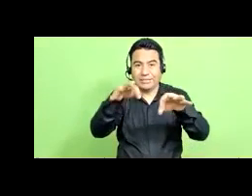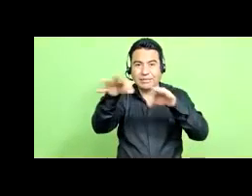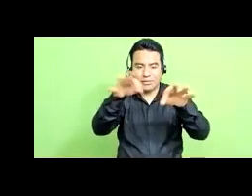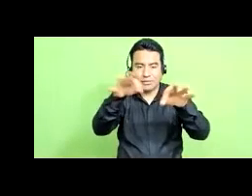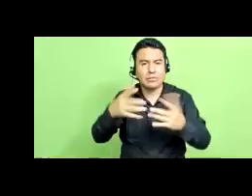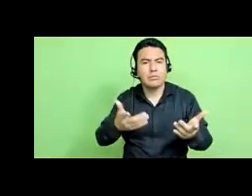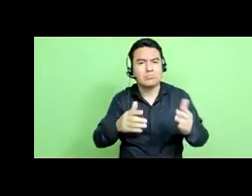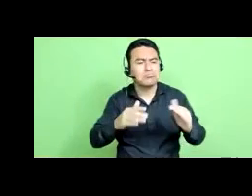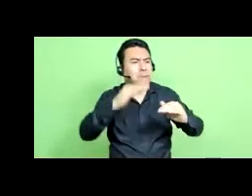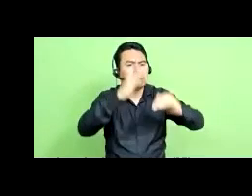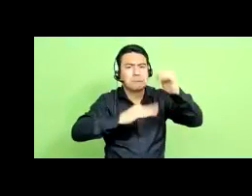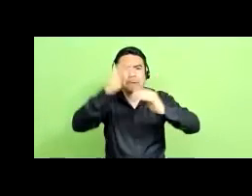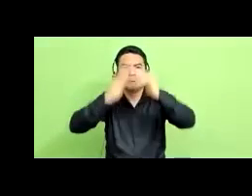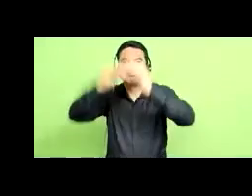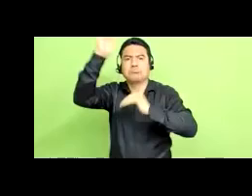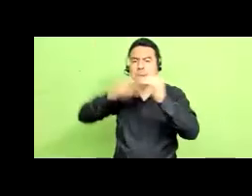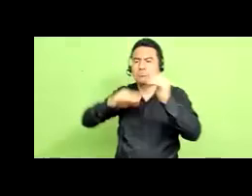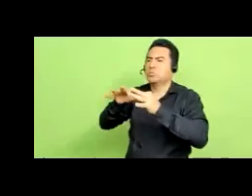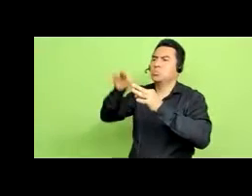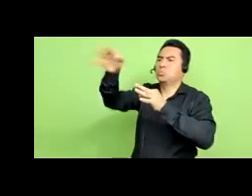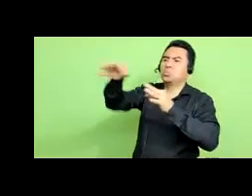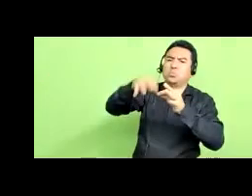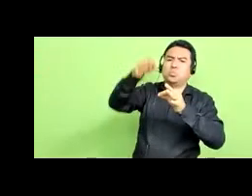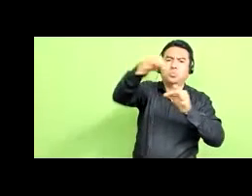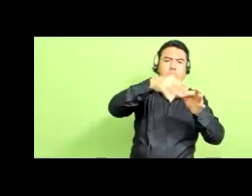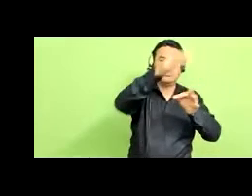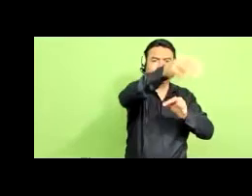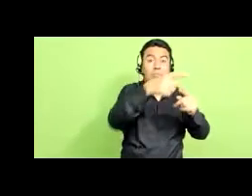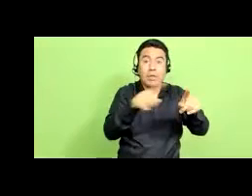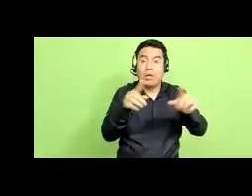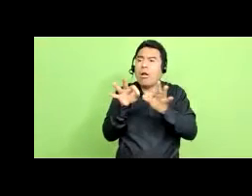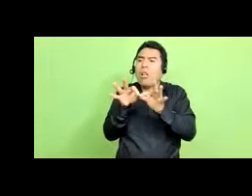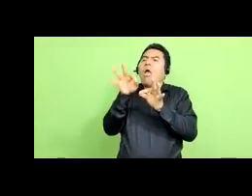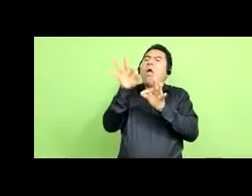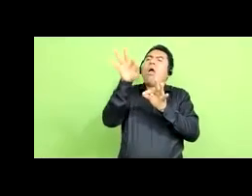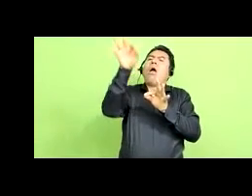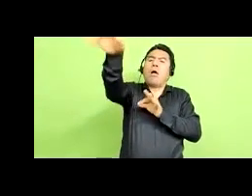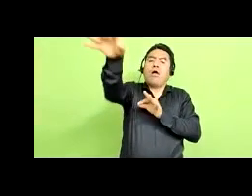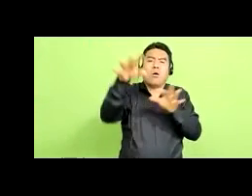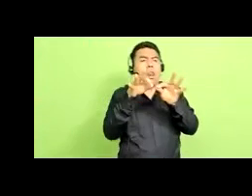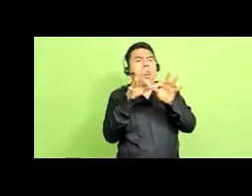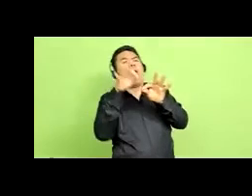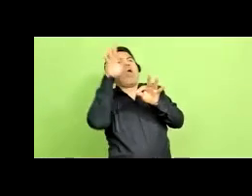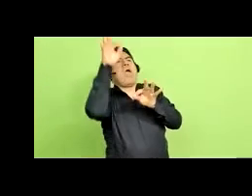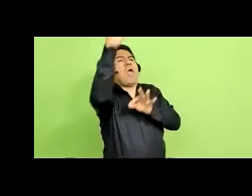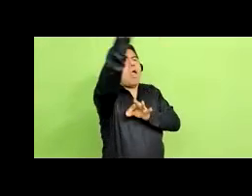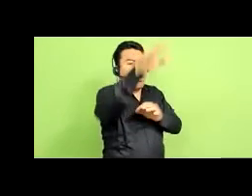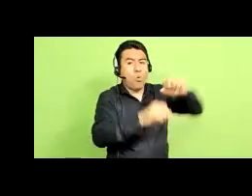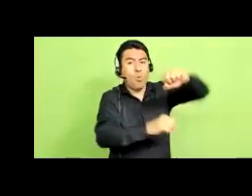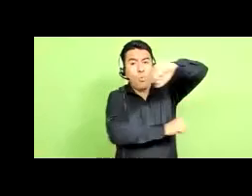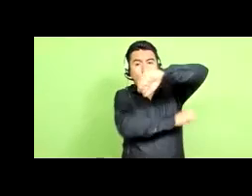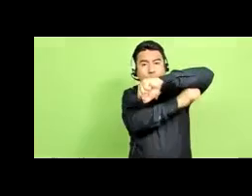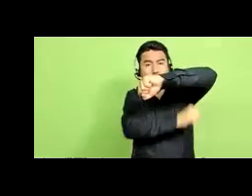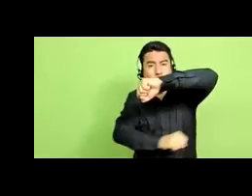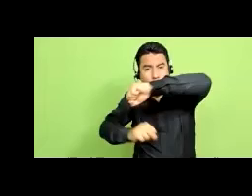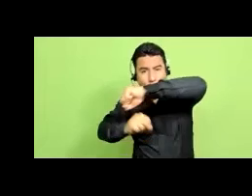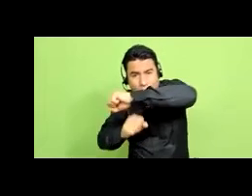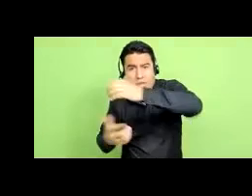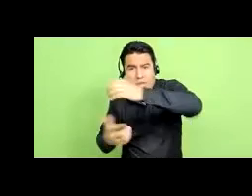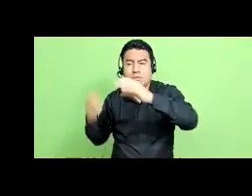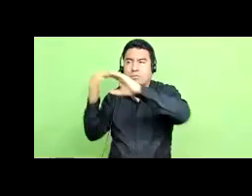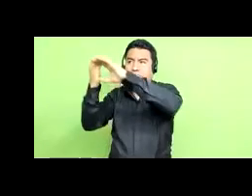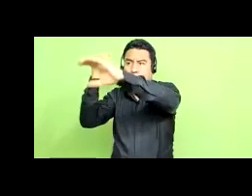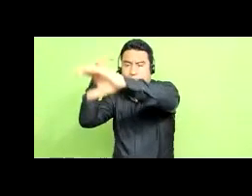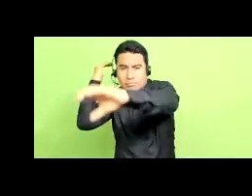en zonas urbanas sin embargo también hay en zonas rurales como los puentes transporte público y otros la norma debería especificar los de ámbito